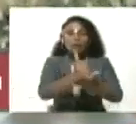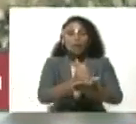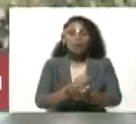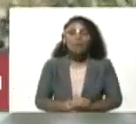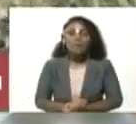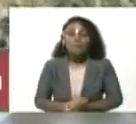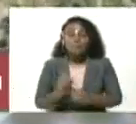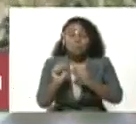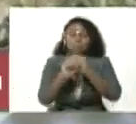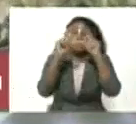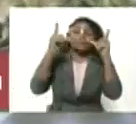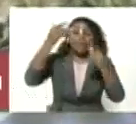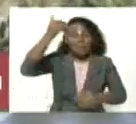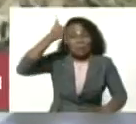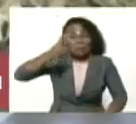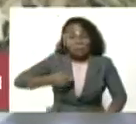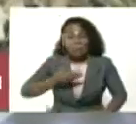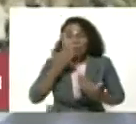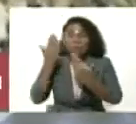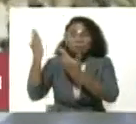Impresionante las imágenes.